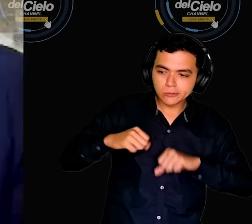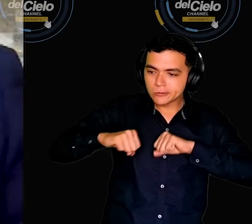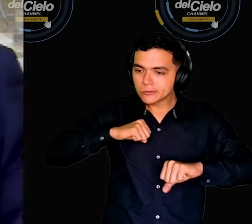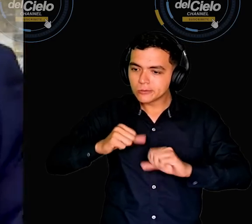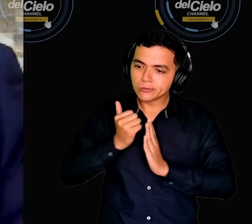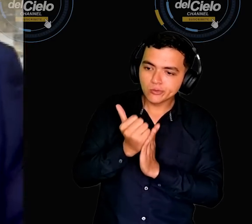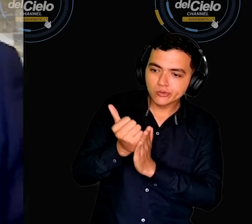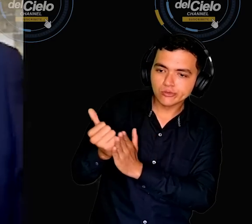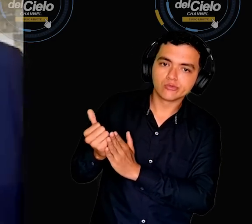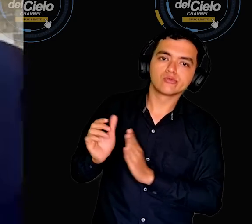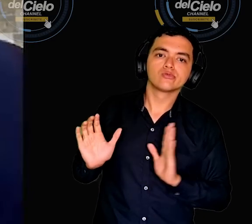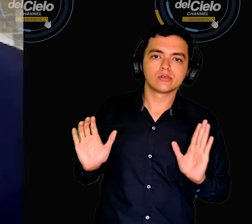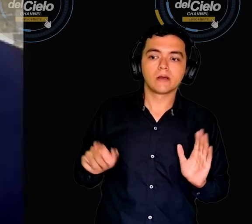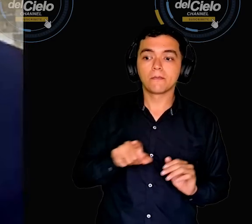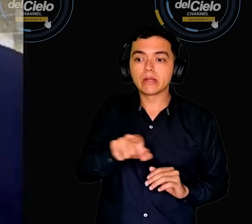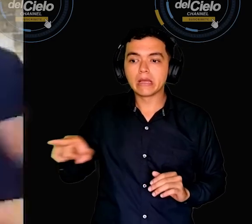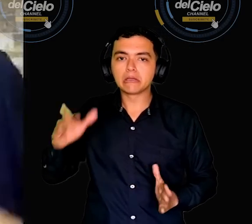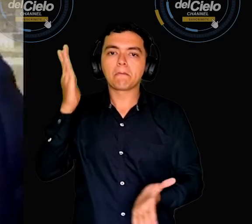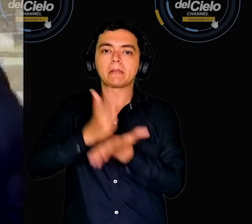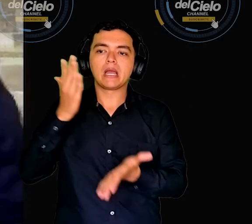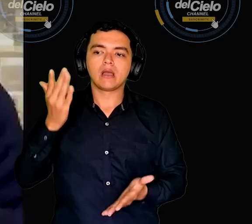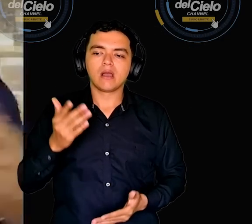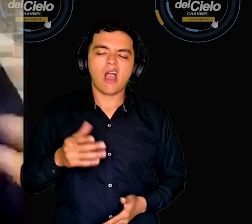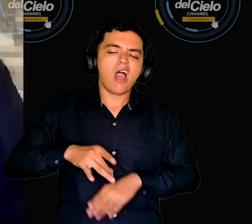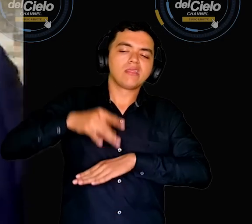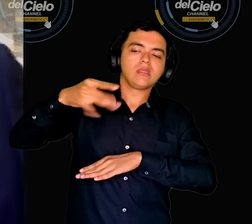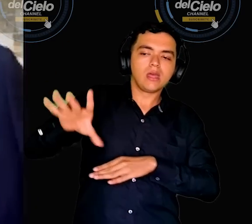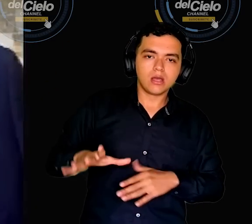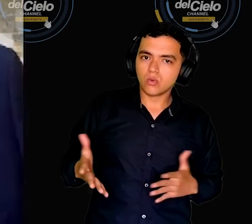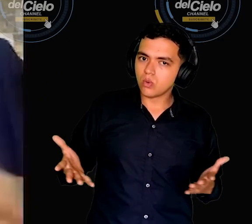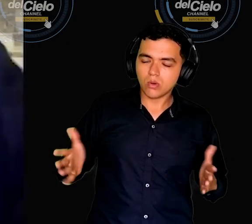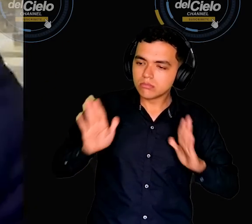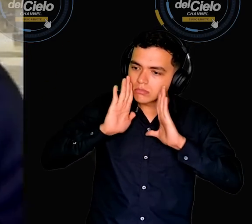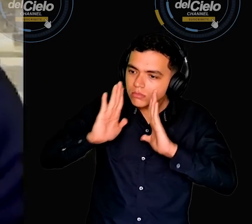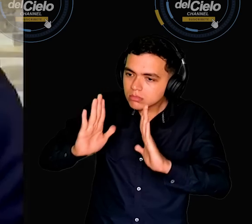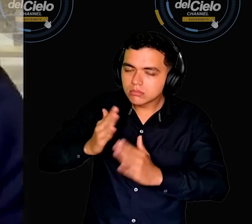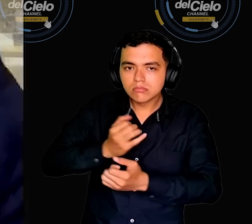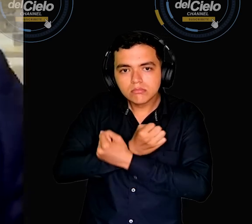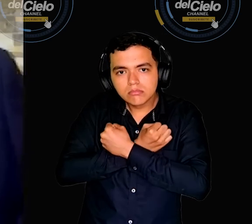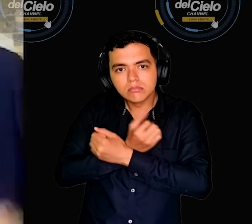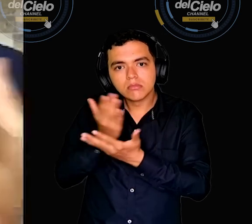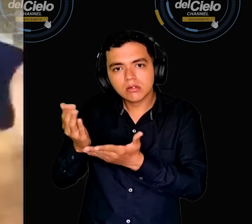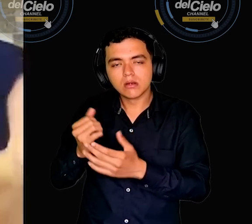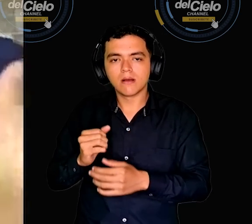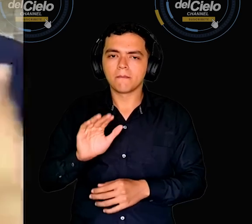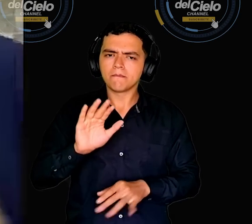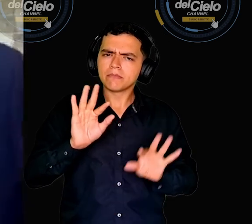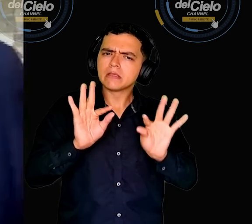calienta. En fin, si uno se cae, el otro aboga por él. Si lo atacan, el otro lo defiende.